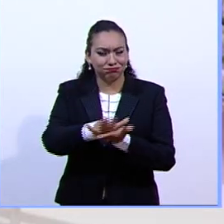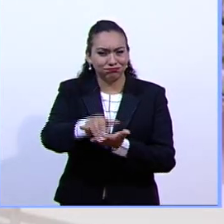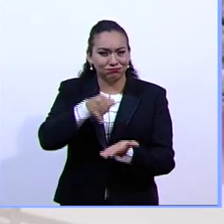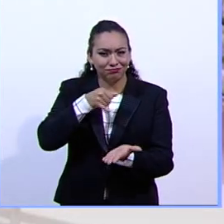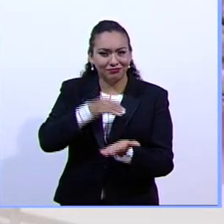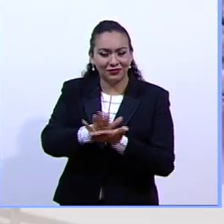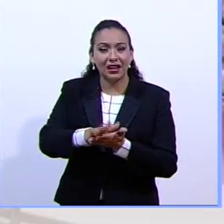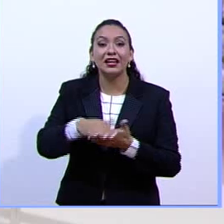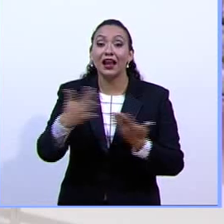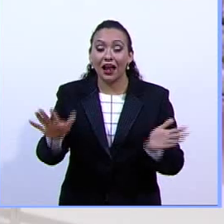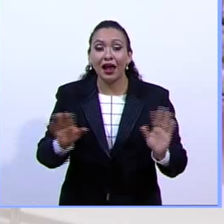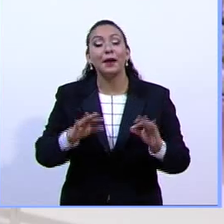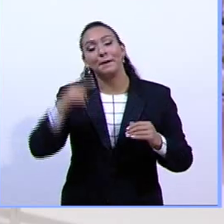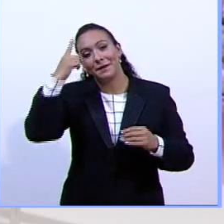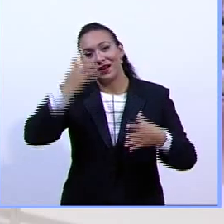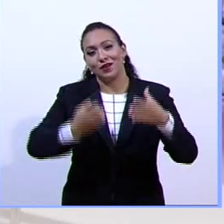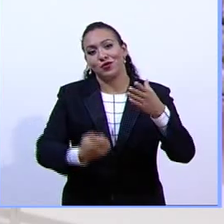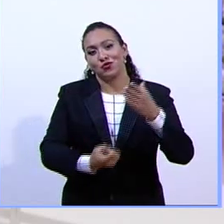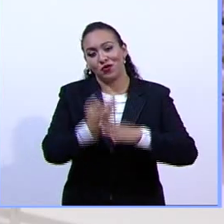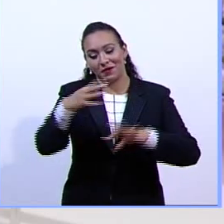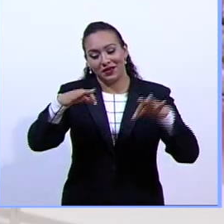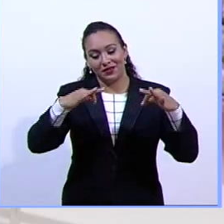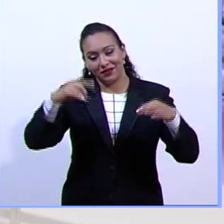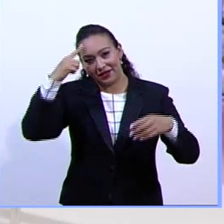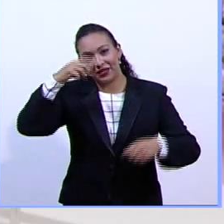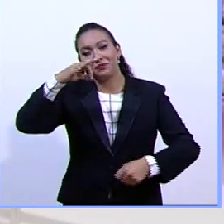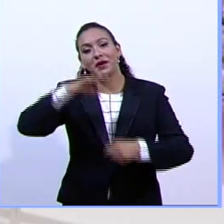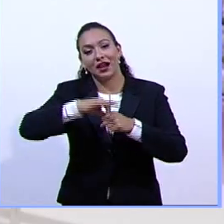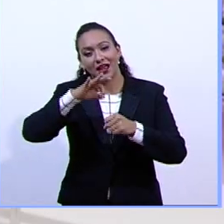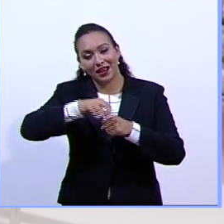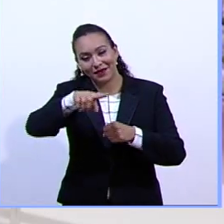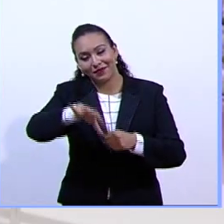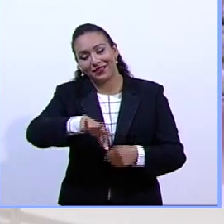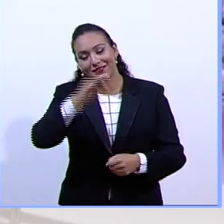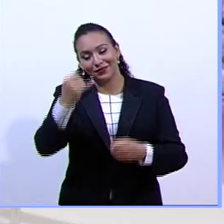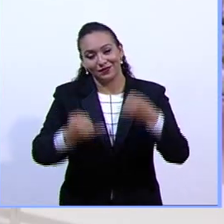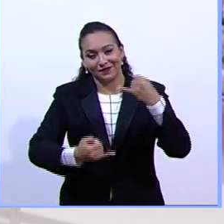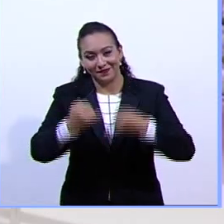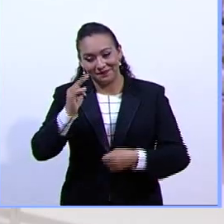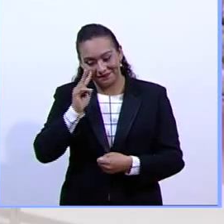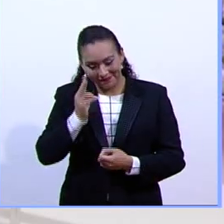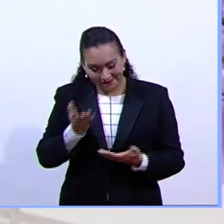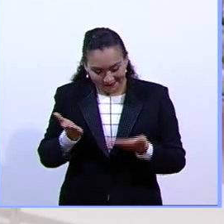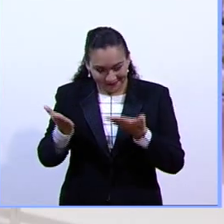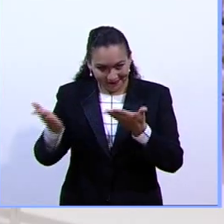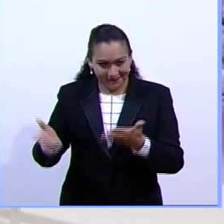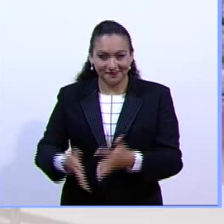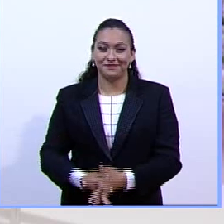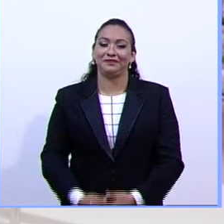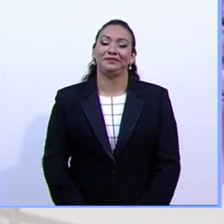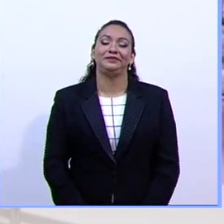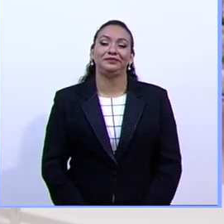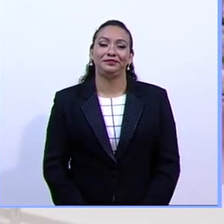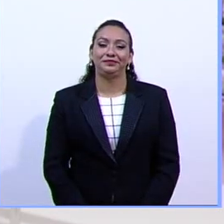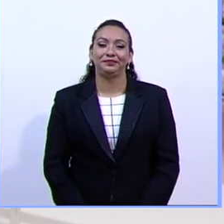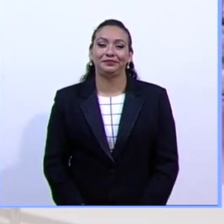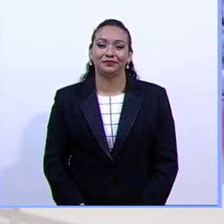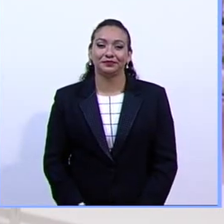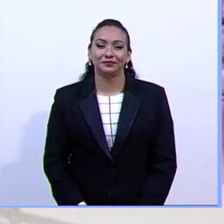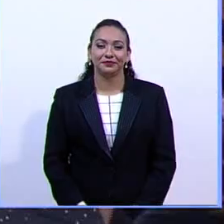de la papelería que se utilizará en la próxima elección judicial. Adelante, Juan Carlos, te